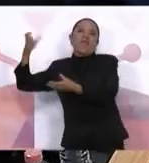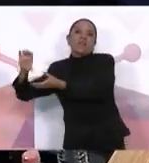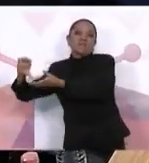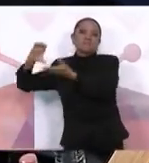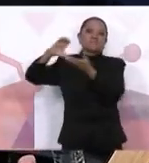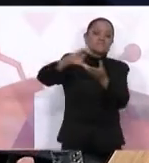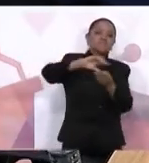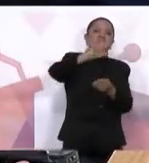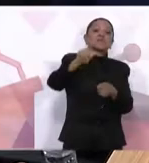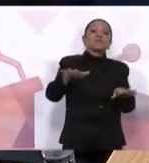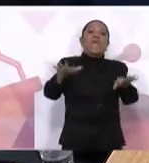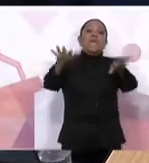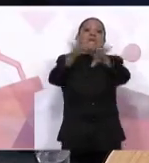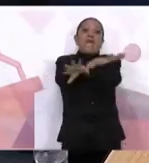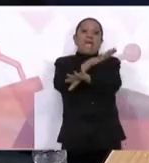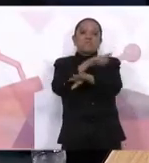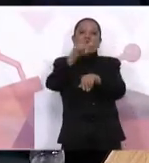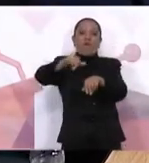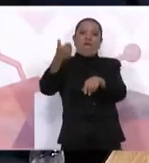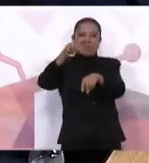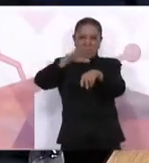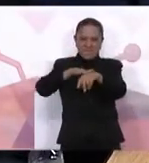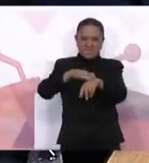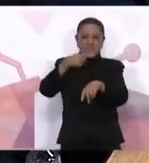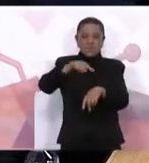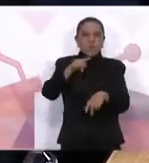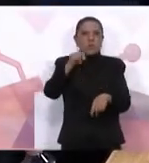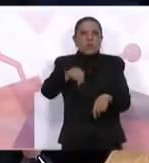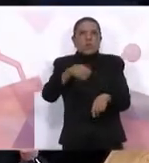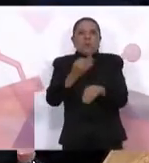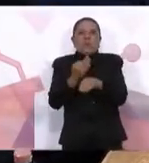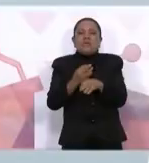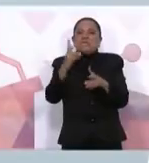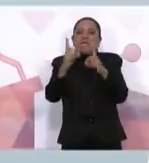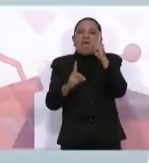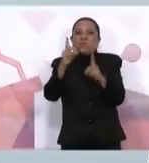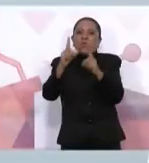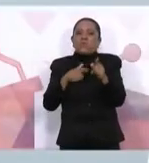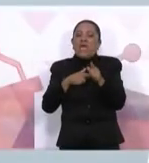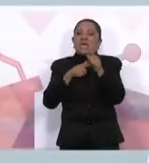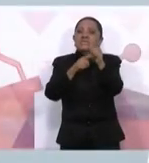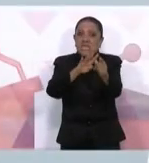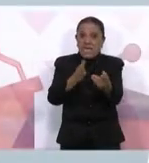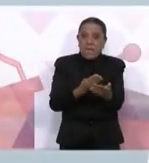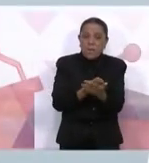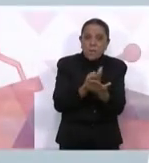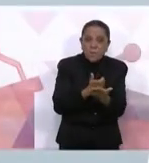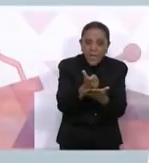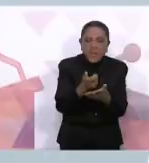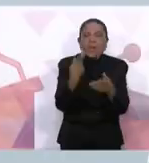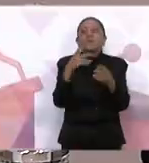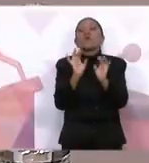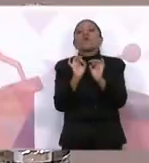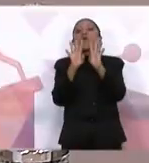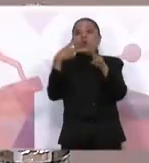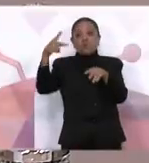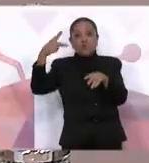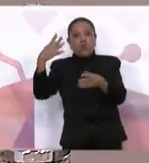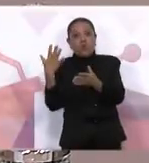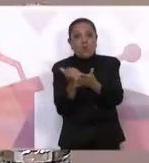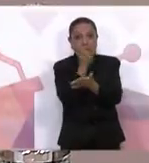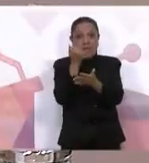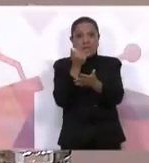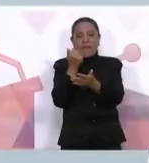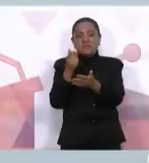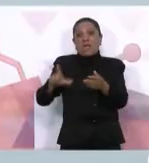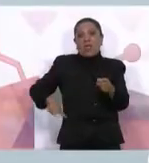incertidumbre en estos momentos sobre la continuidad en caso de que ustedes llegar a la gubernatura cuál sería su postura ante dicho programa tiene